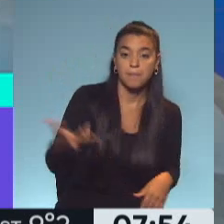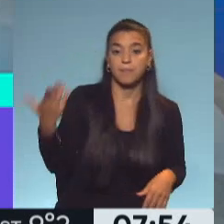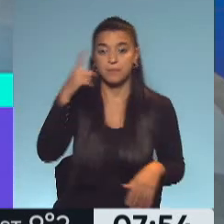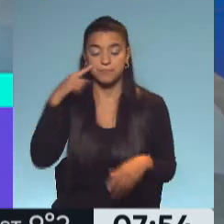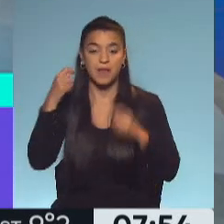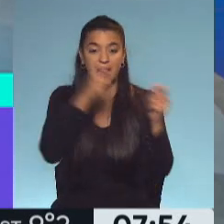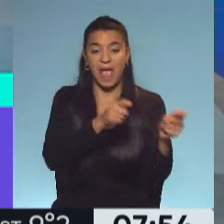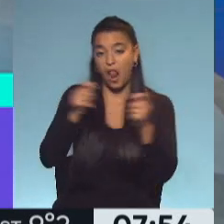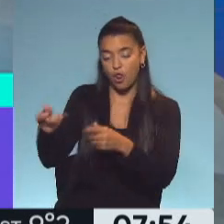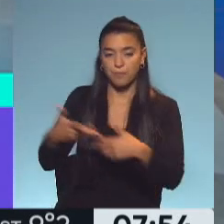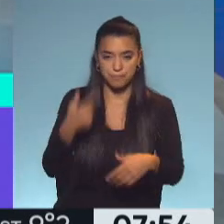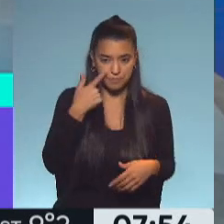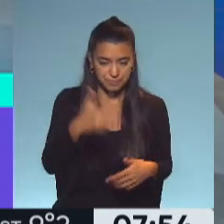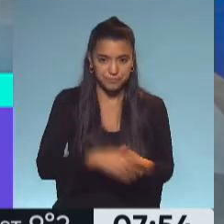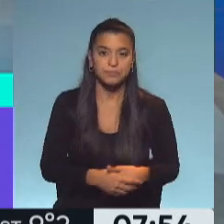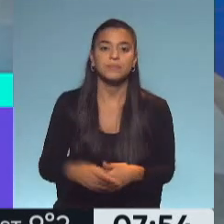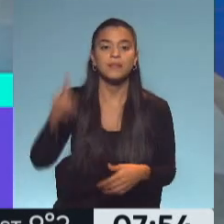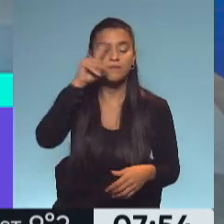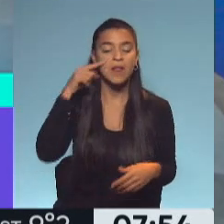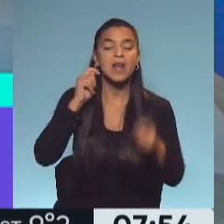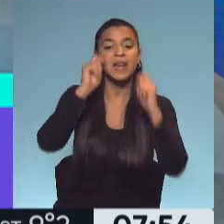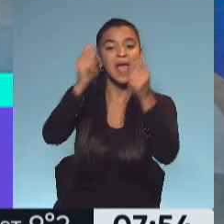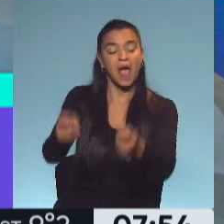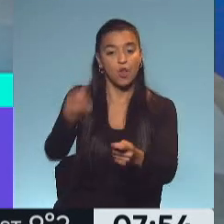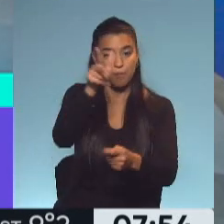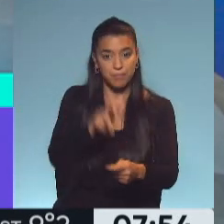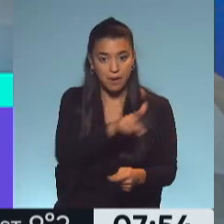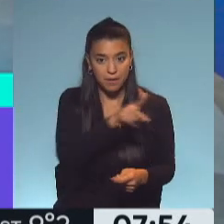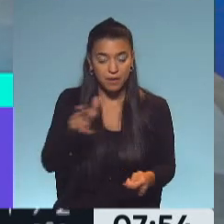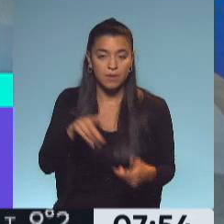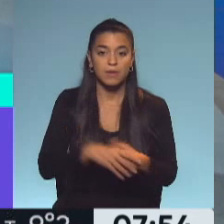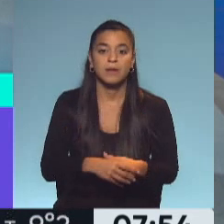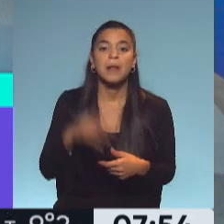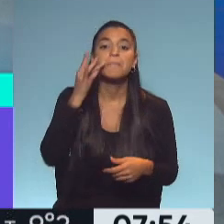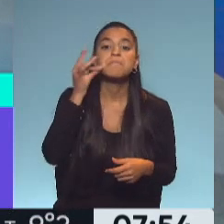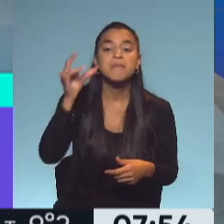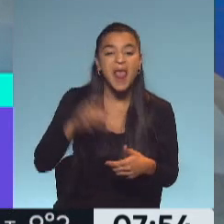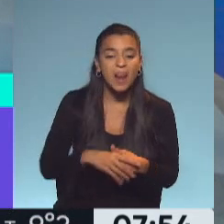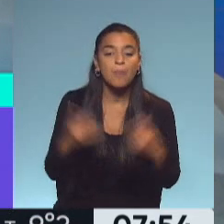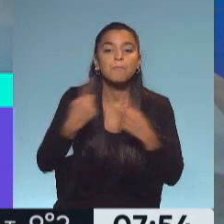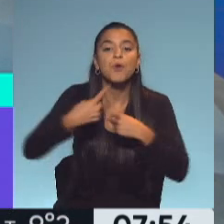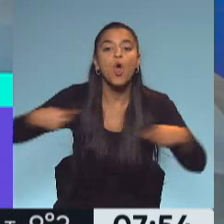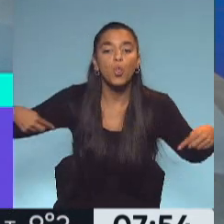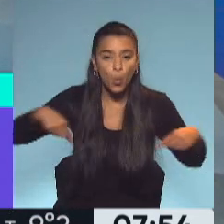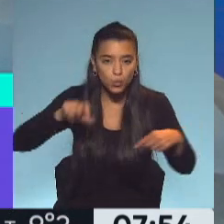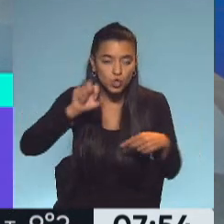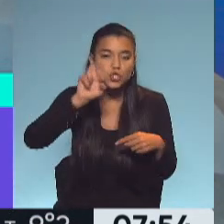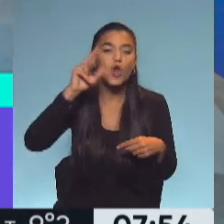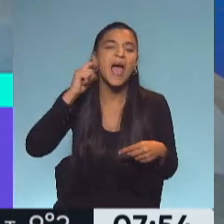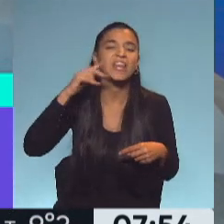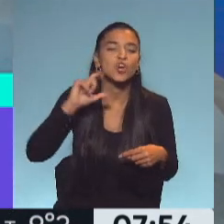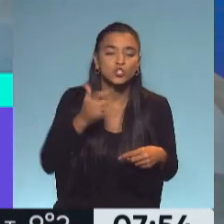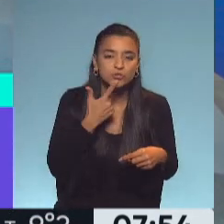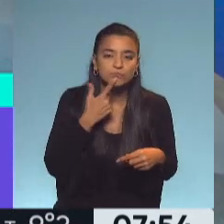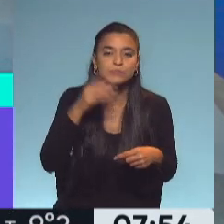Alberto regalos? Fernández. Mira, Alberto Fernández le regaló al Papa Francisco, le Miel. llevó miel, Miel. productos orgánicos, le Bien. llevó